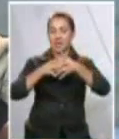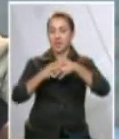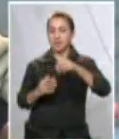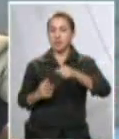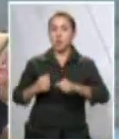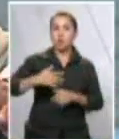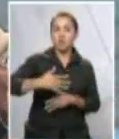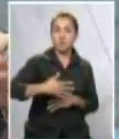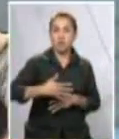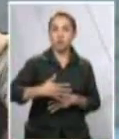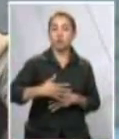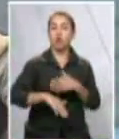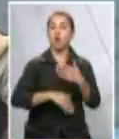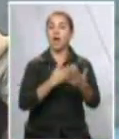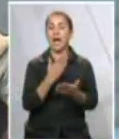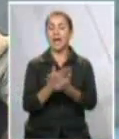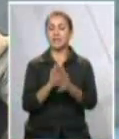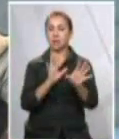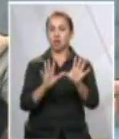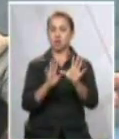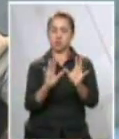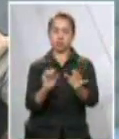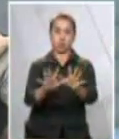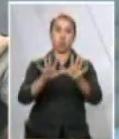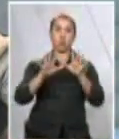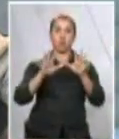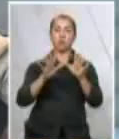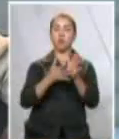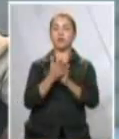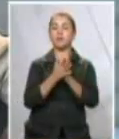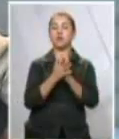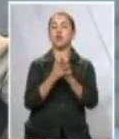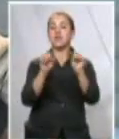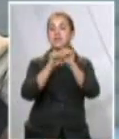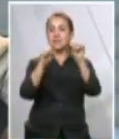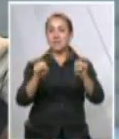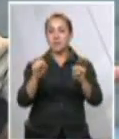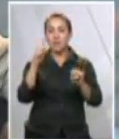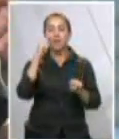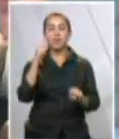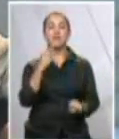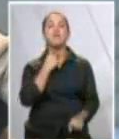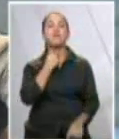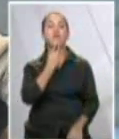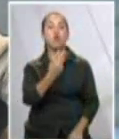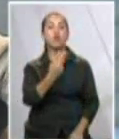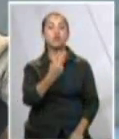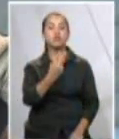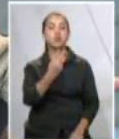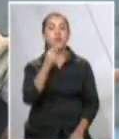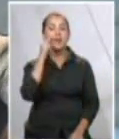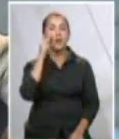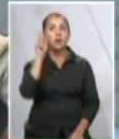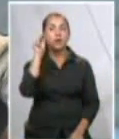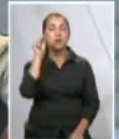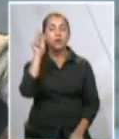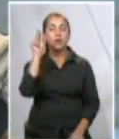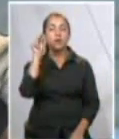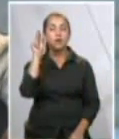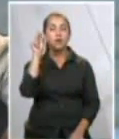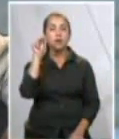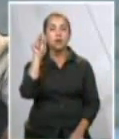ejemplo, hasta cosas hiper sofisticadas como sistemas de reconocimiento de habla o reconocimiento de mirada para